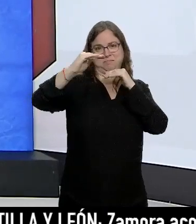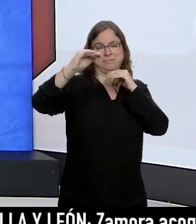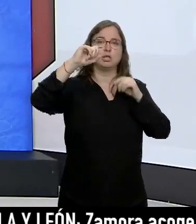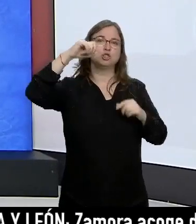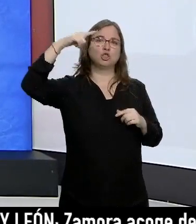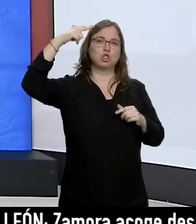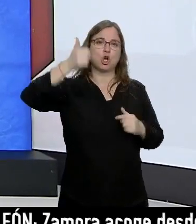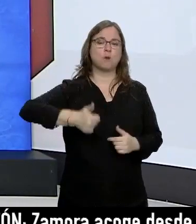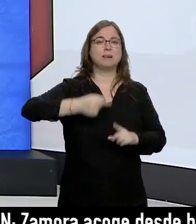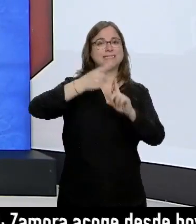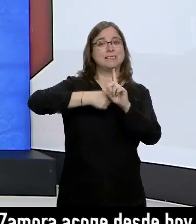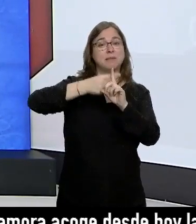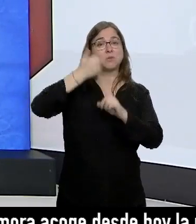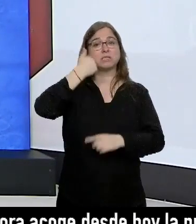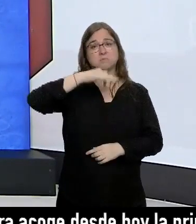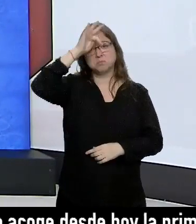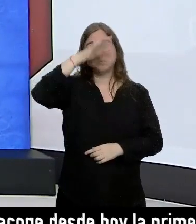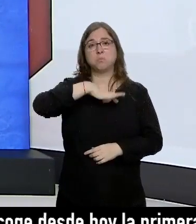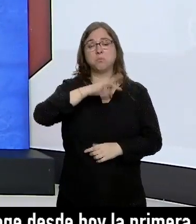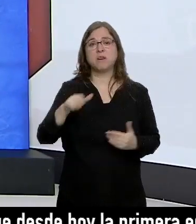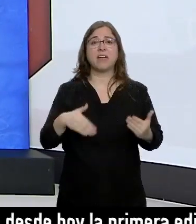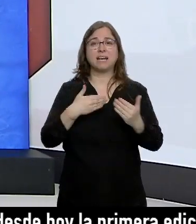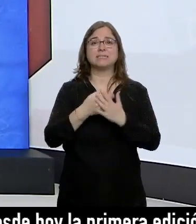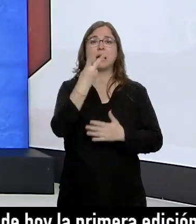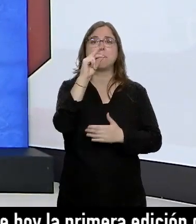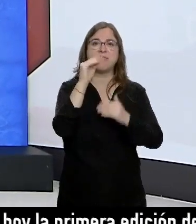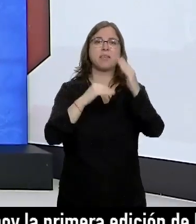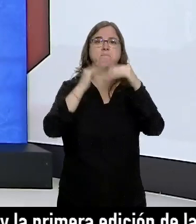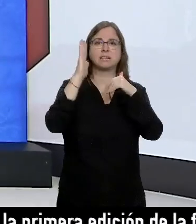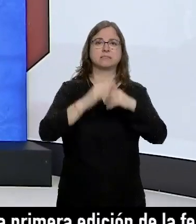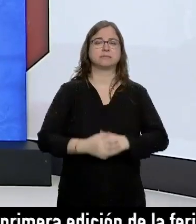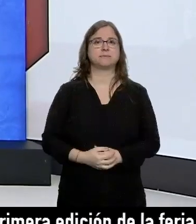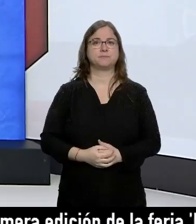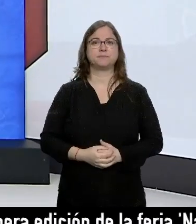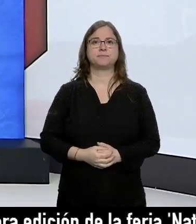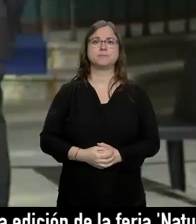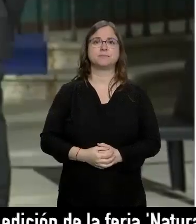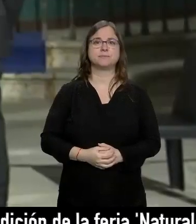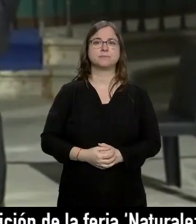más despejados y temperaturas que el fin de semana volverán a superar los 20 grados.